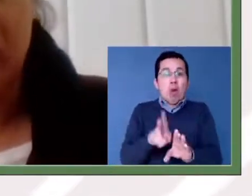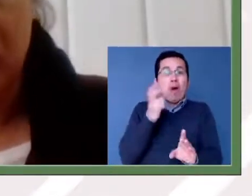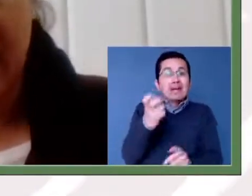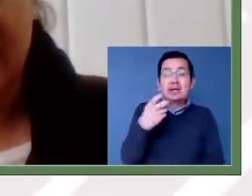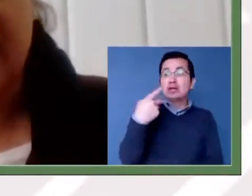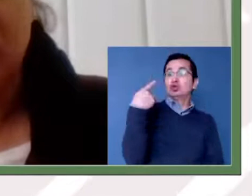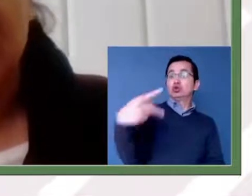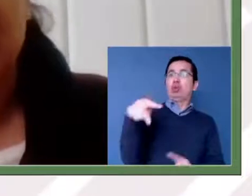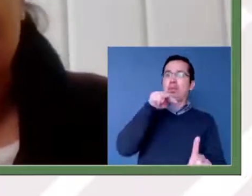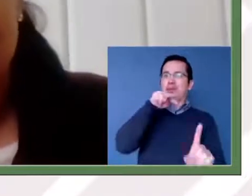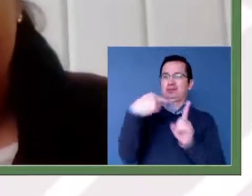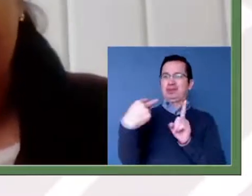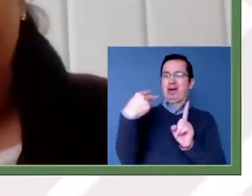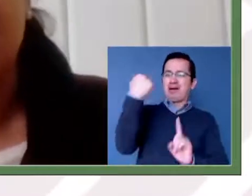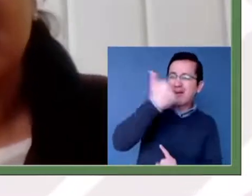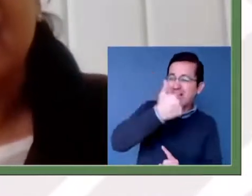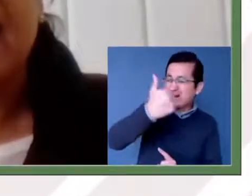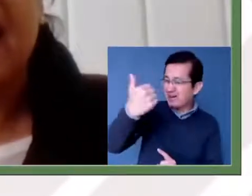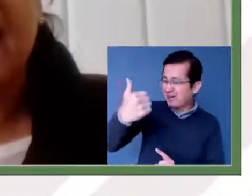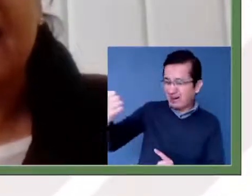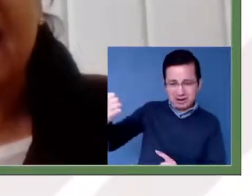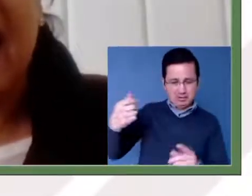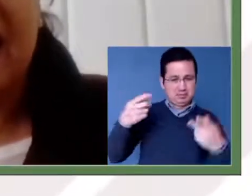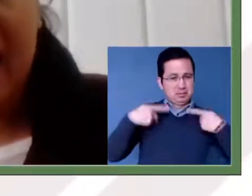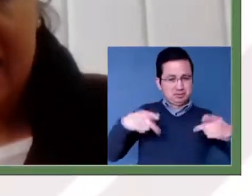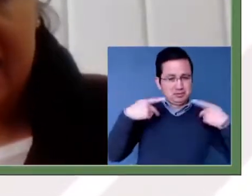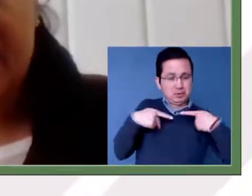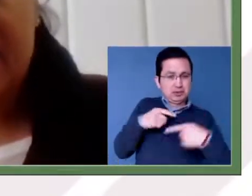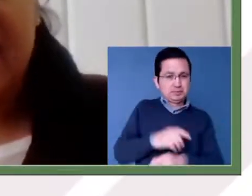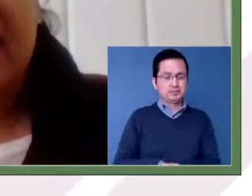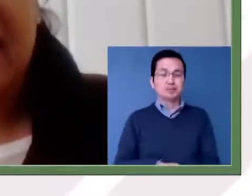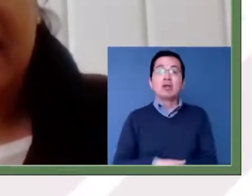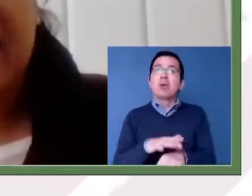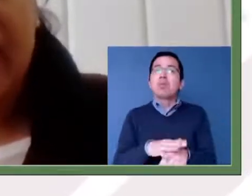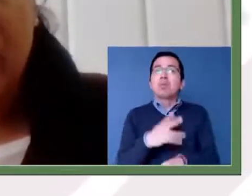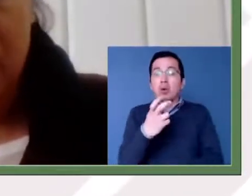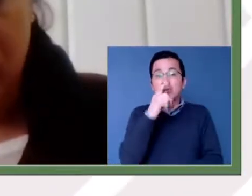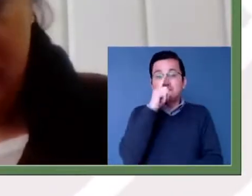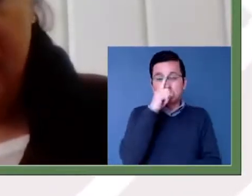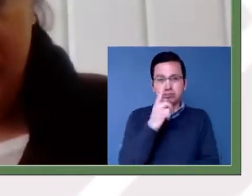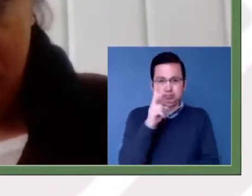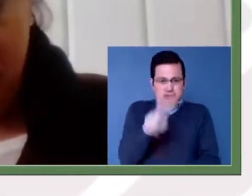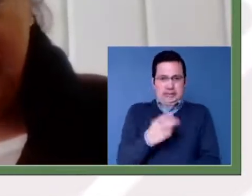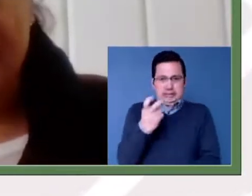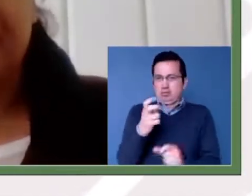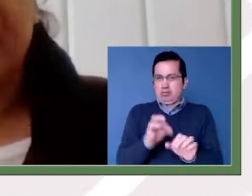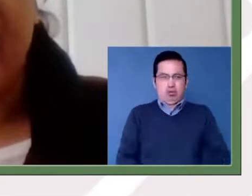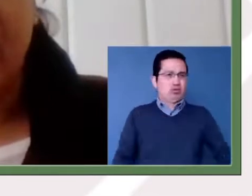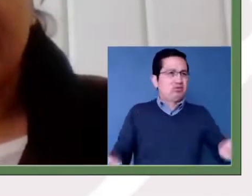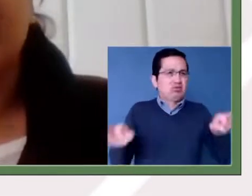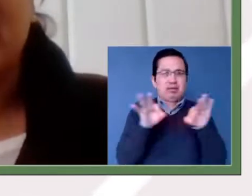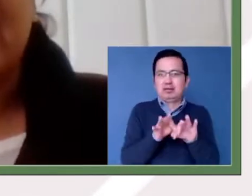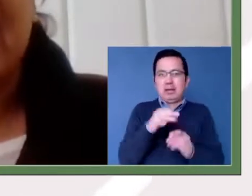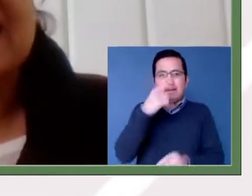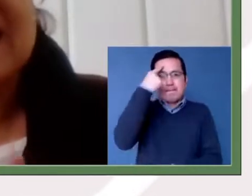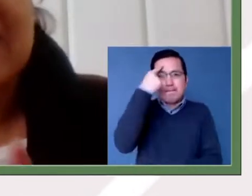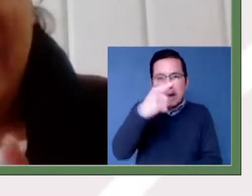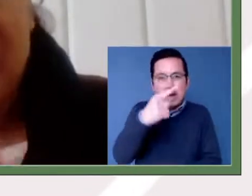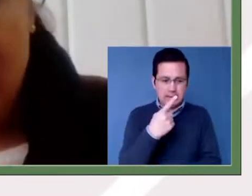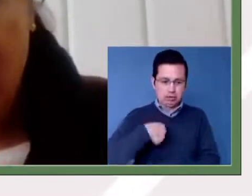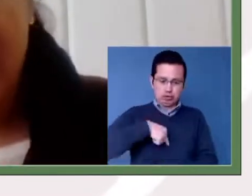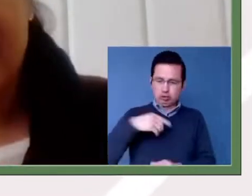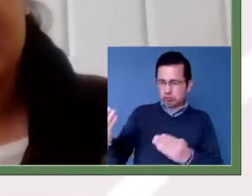muy importante, muy interesante el análisis y el trabajo de política pública. Ahora,